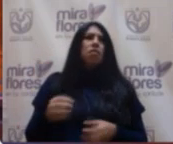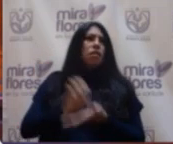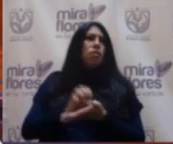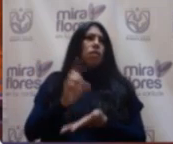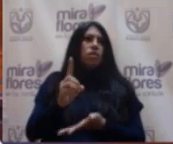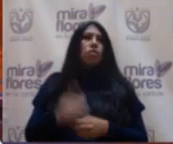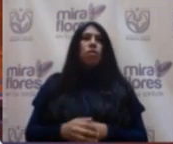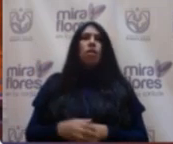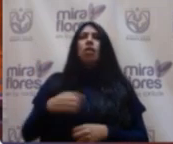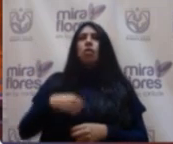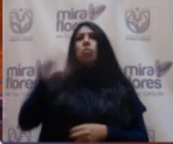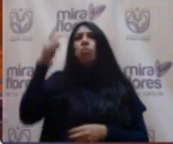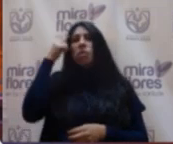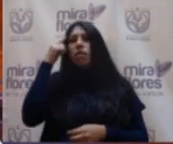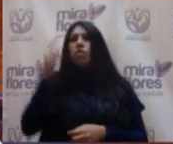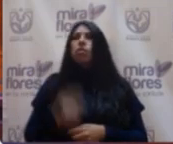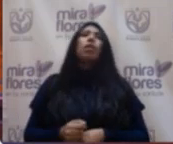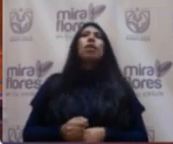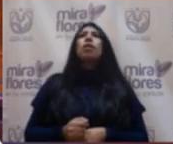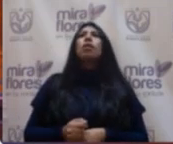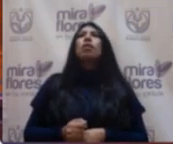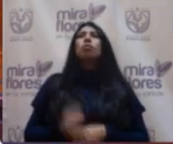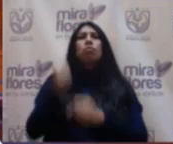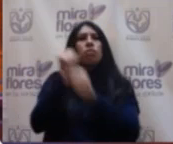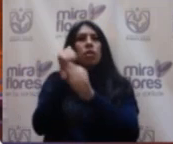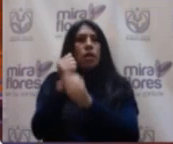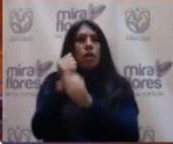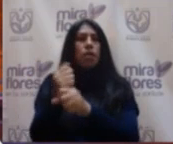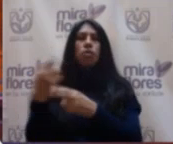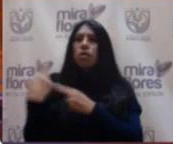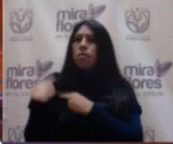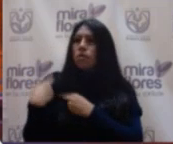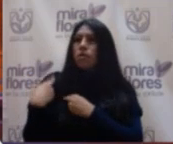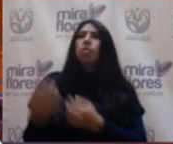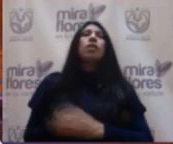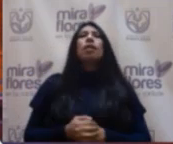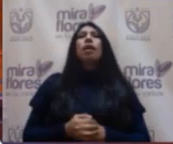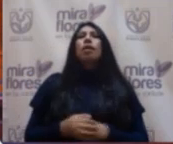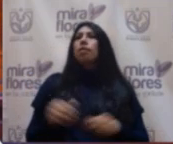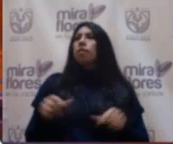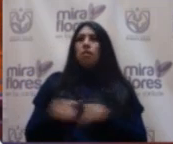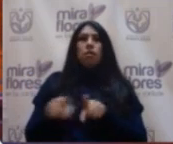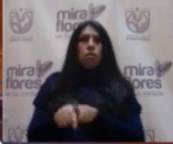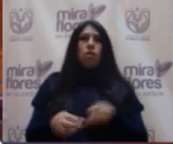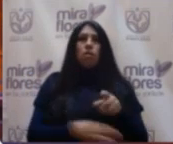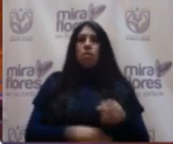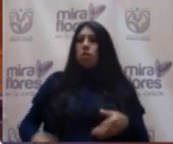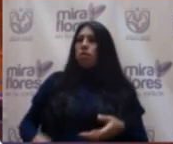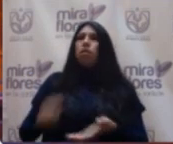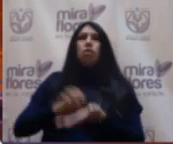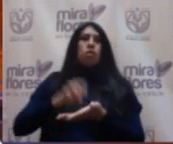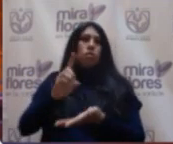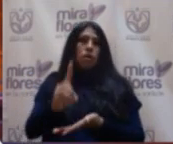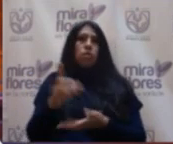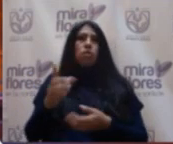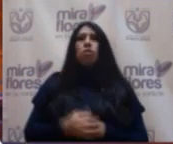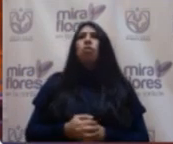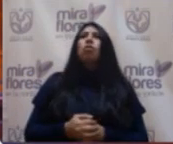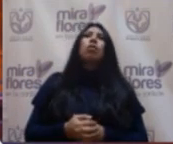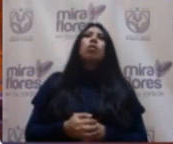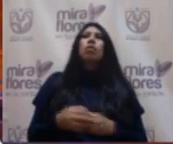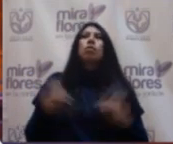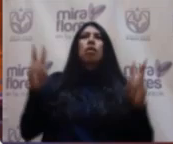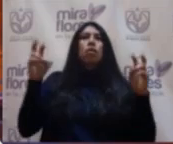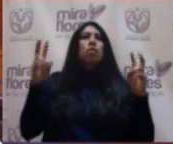que también le correspondería al Ministerio de Educación y fundamentalmente a cada institución escolar en cuanto a la formación. Me